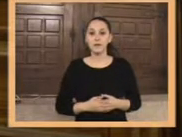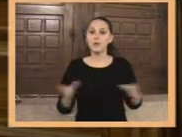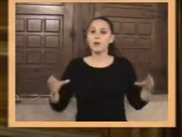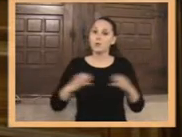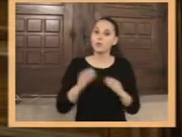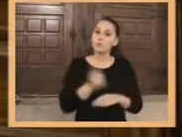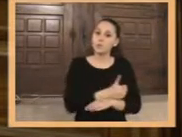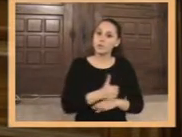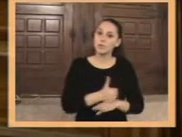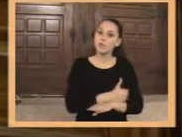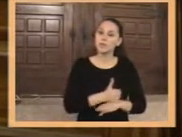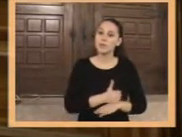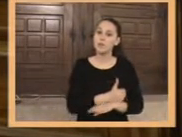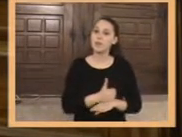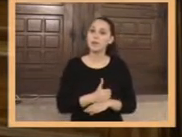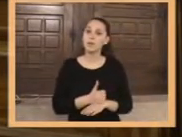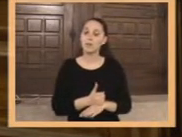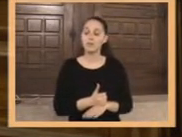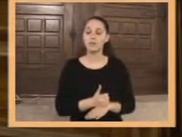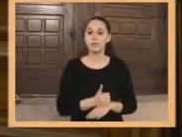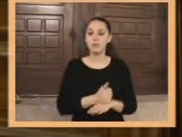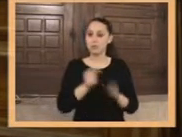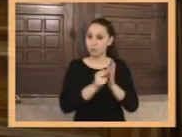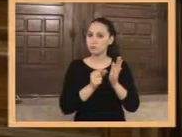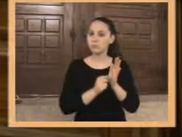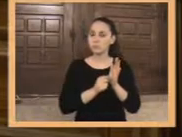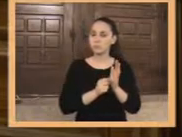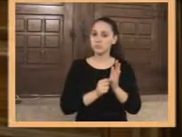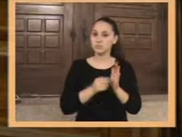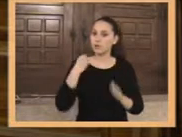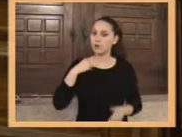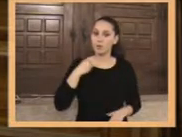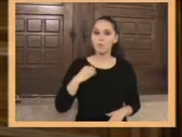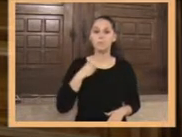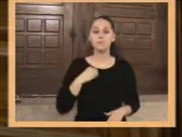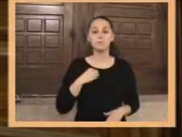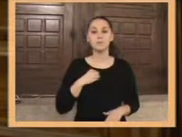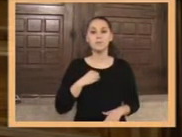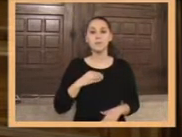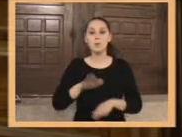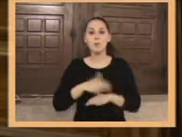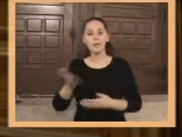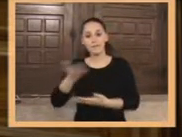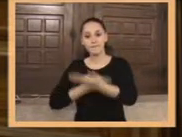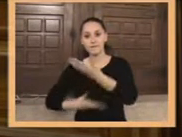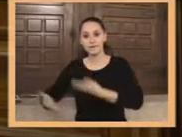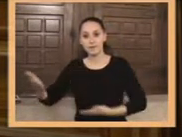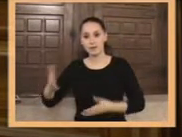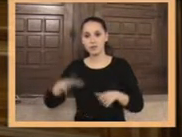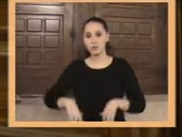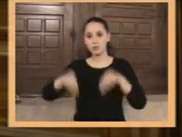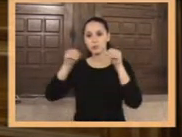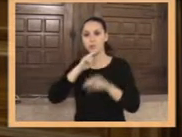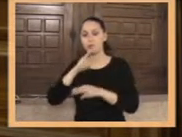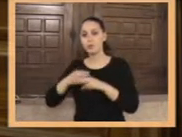Municipal de Ciudadanos con respecto a este punto, que es la propuesta de la alcaldía para la solicitud de la cesión gratuita del inmueble denominado Palacio